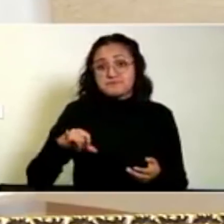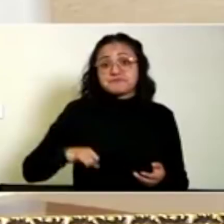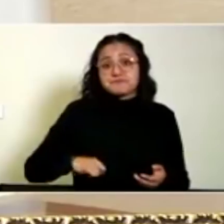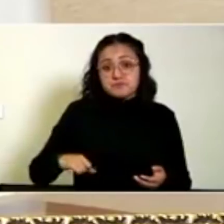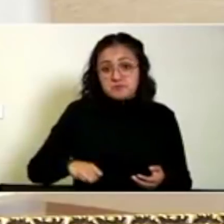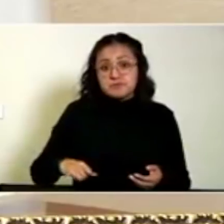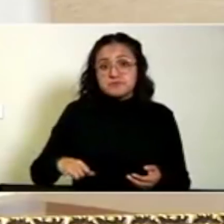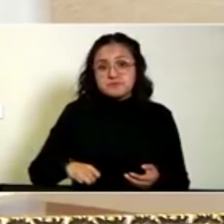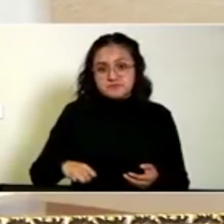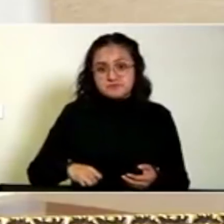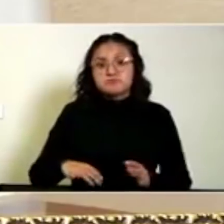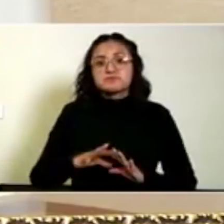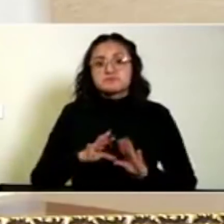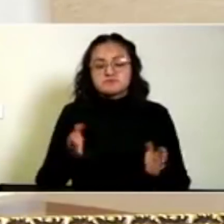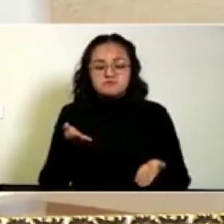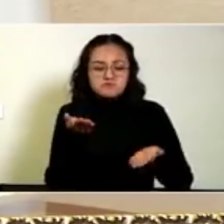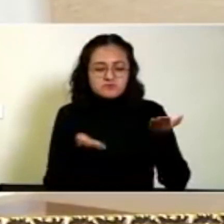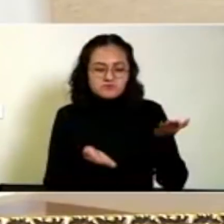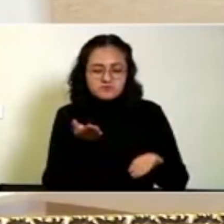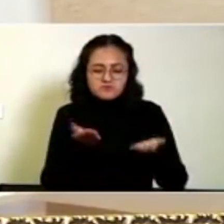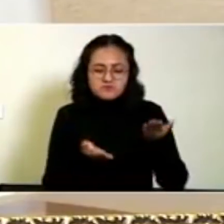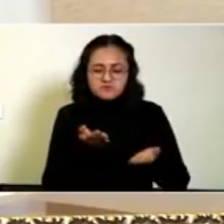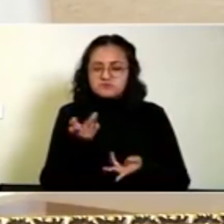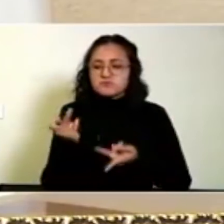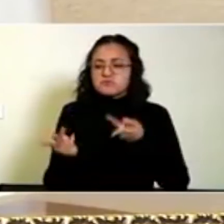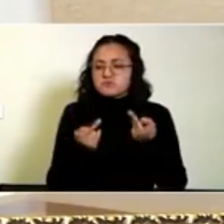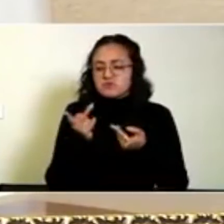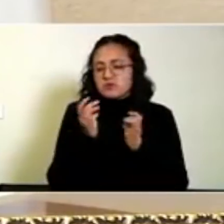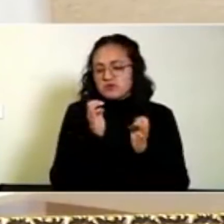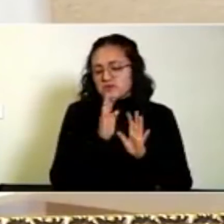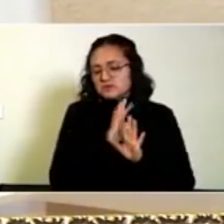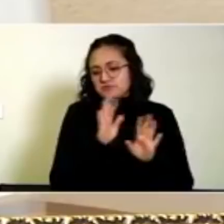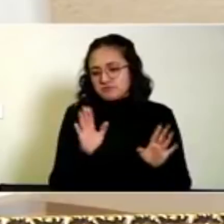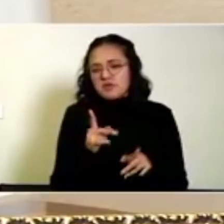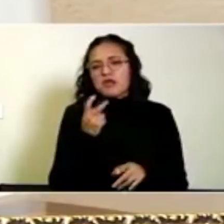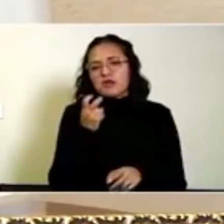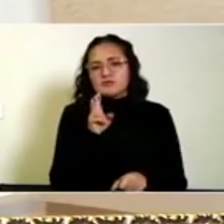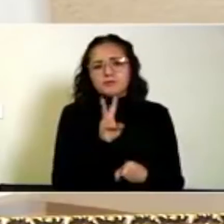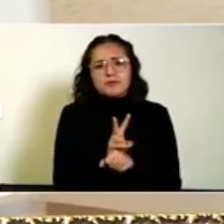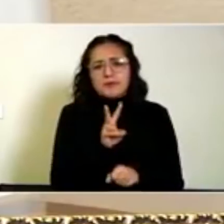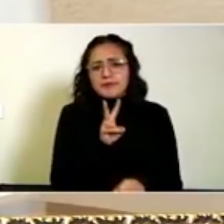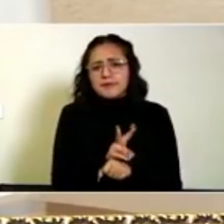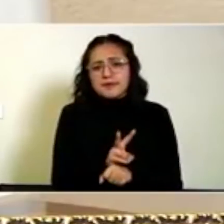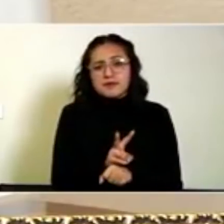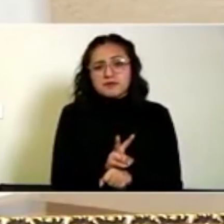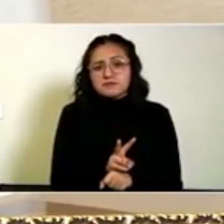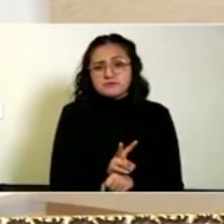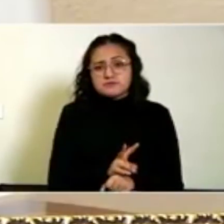y se miden en una encuesta eso es lo que hay que vigilar